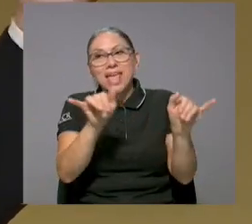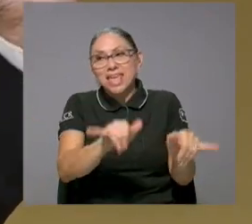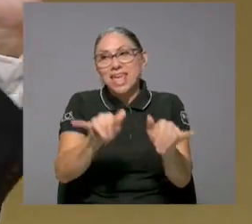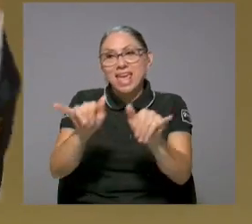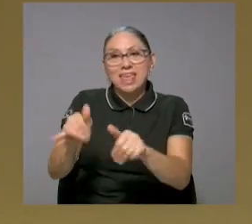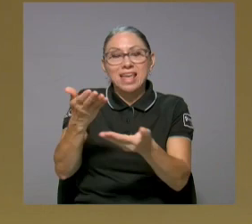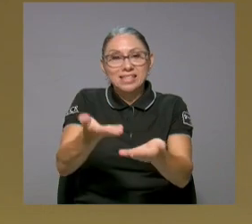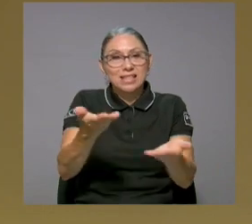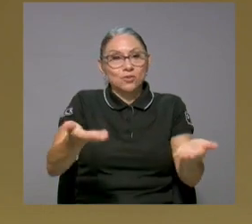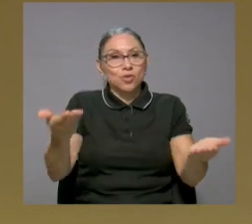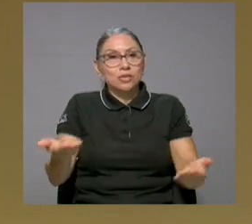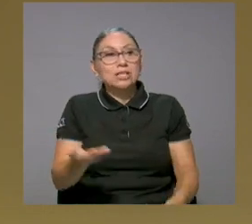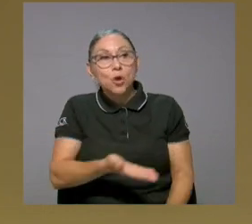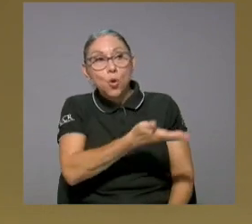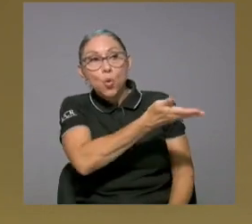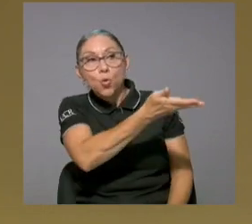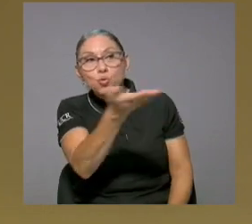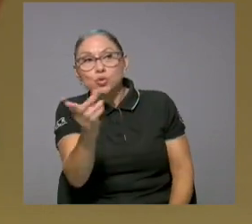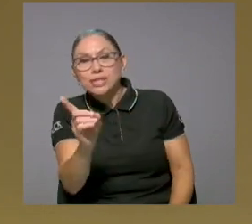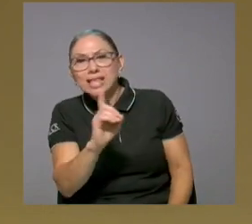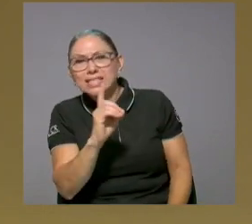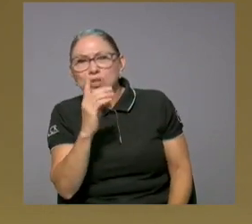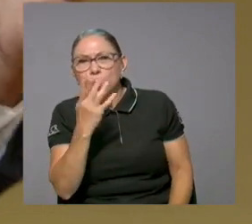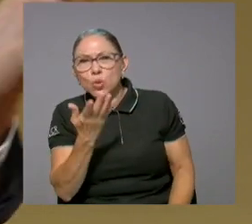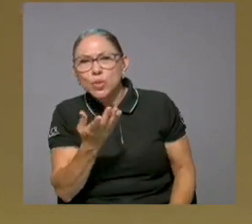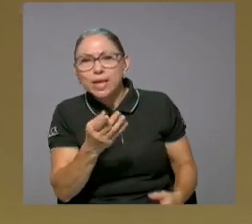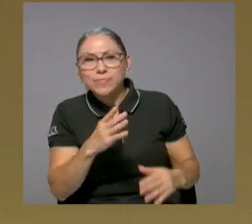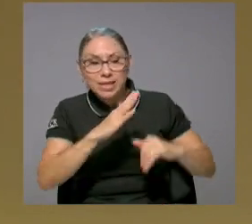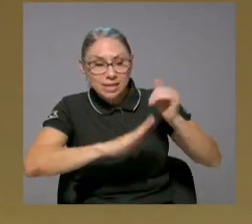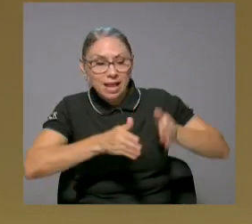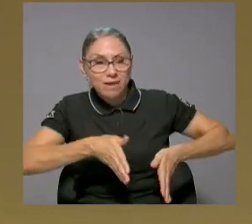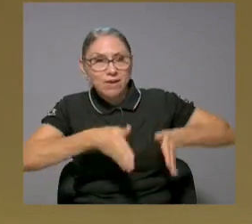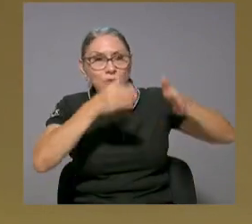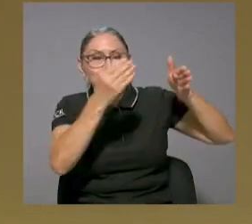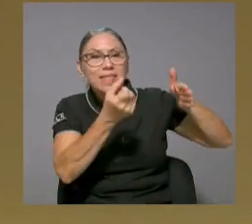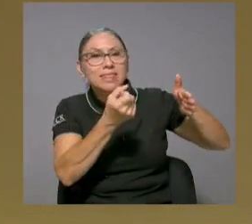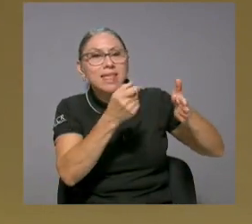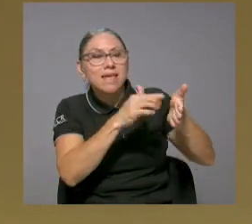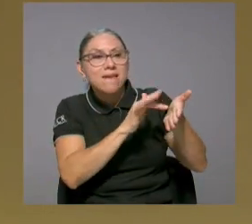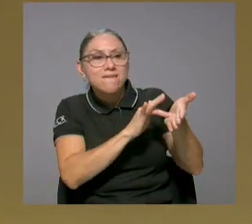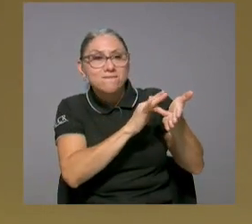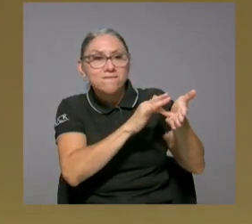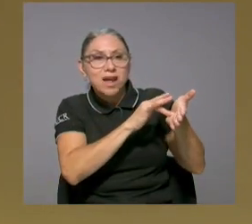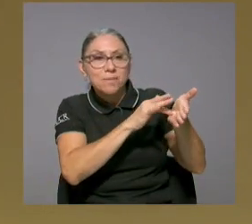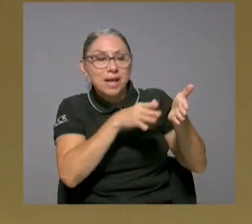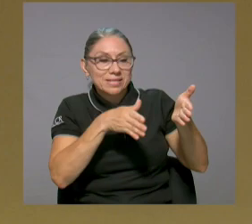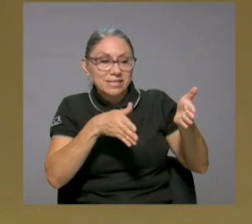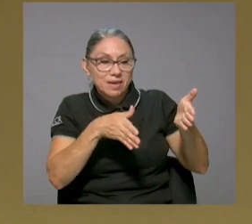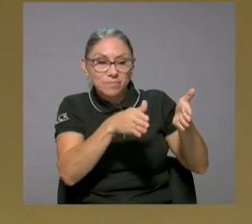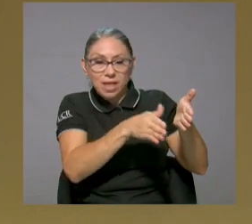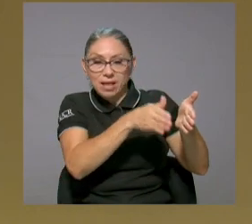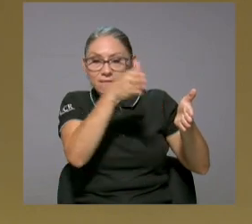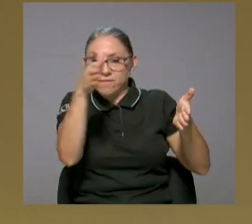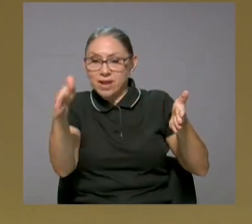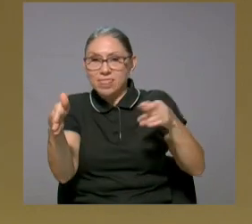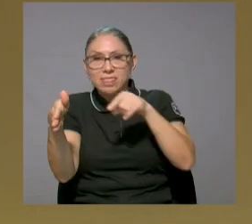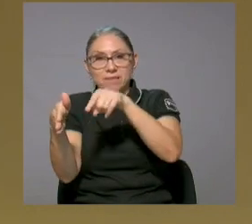cosas. Ustedes están enfrente, si no entiendo mal, de la Facultad de Farmacia, y hay una parada de los